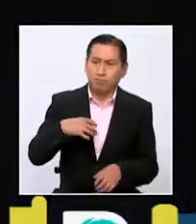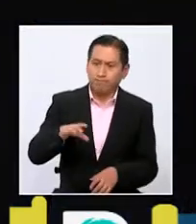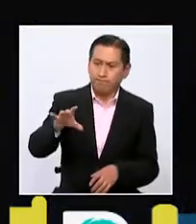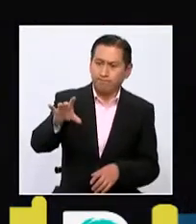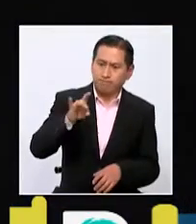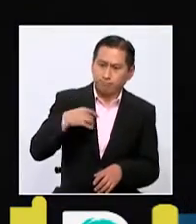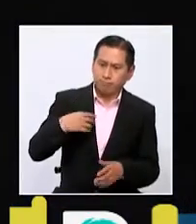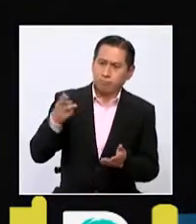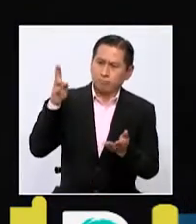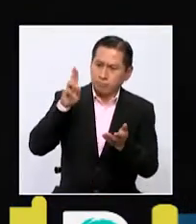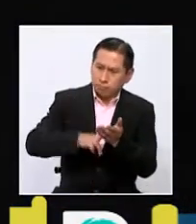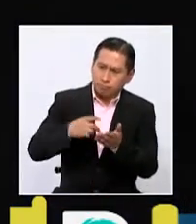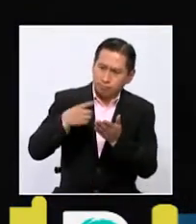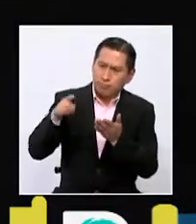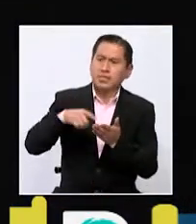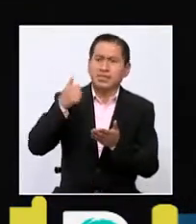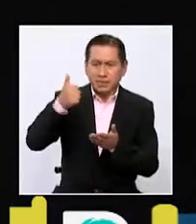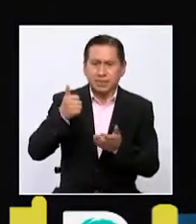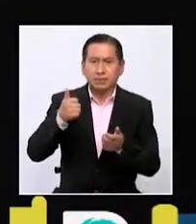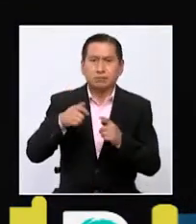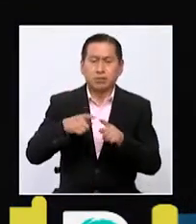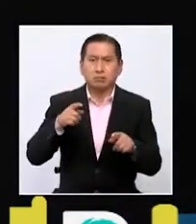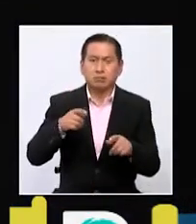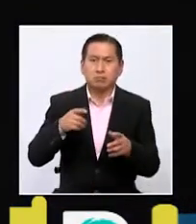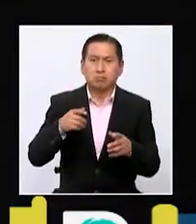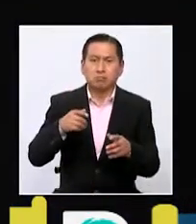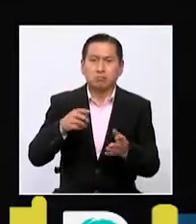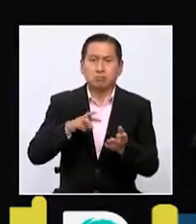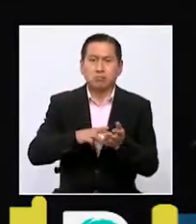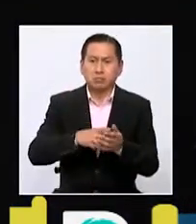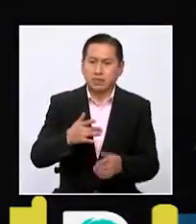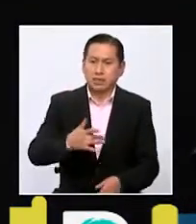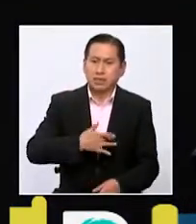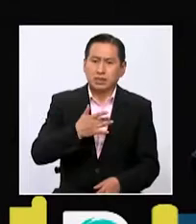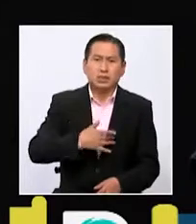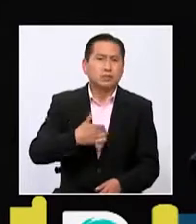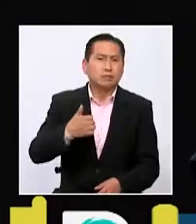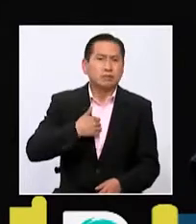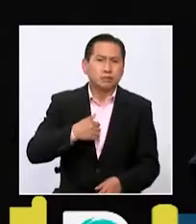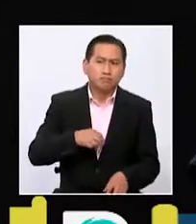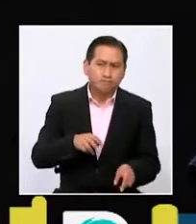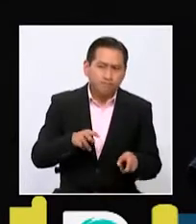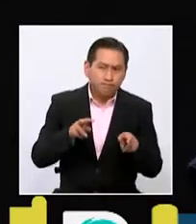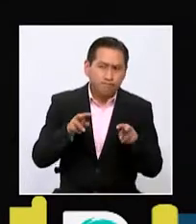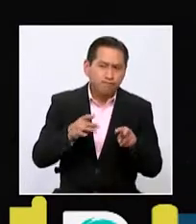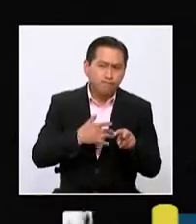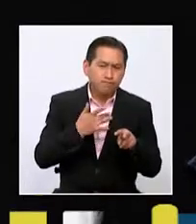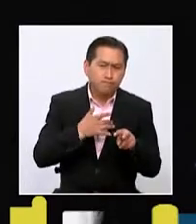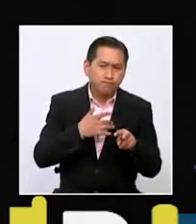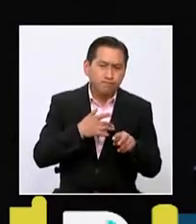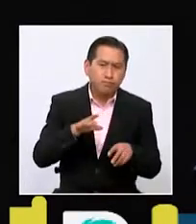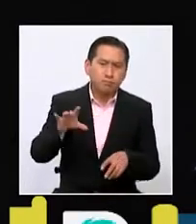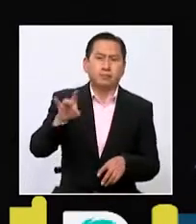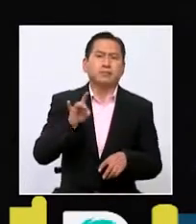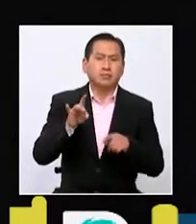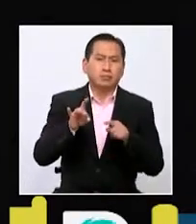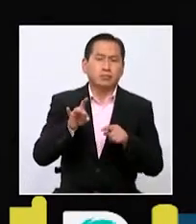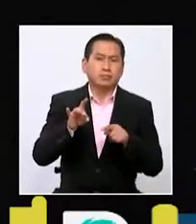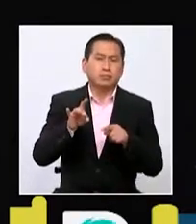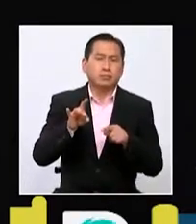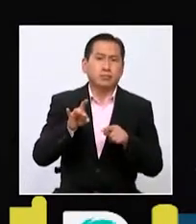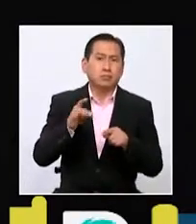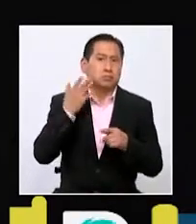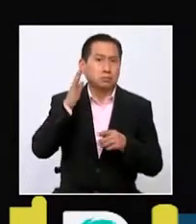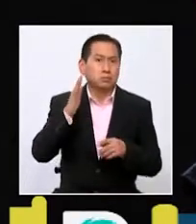historia vamos a hacer o no, finalmente funciona lo intuitivo, ¿no? Y no está, no sabemos